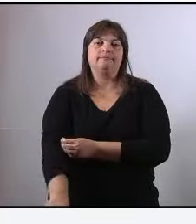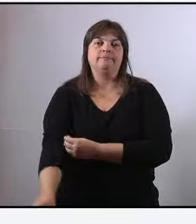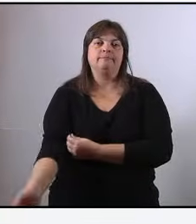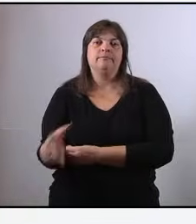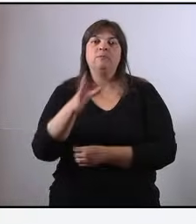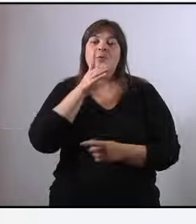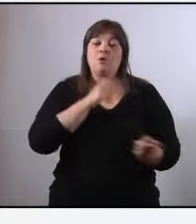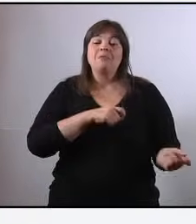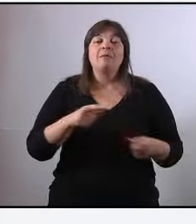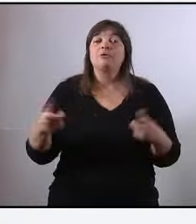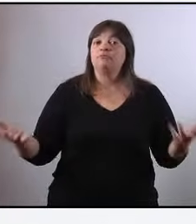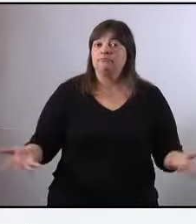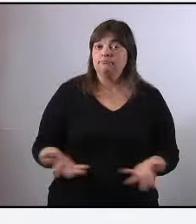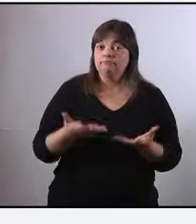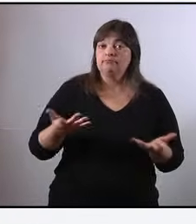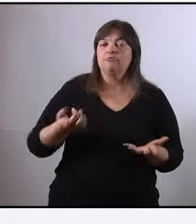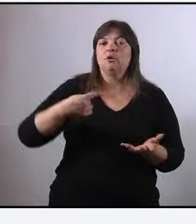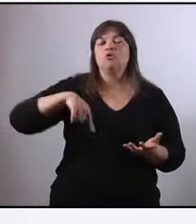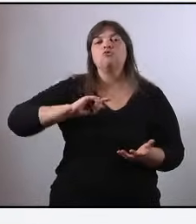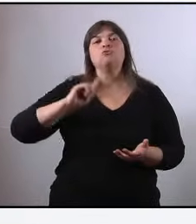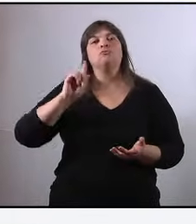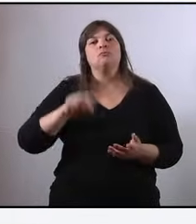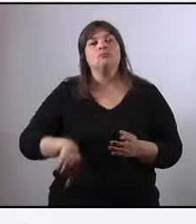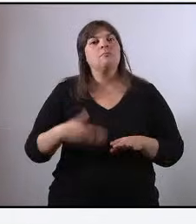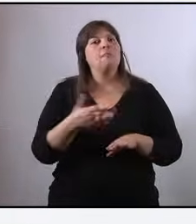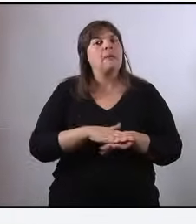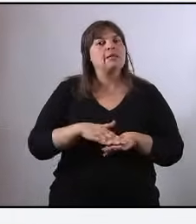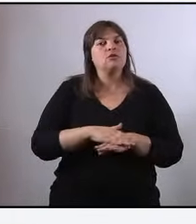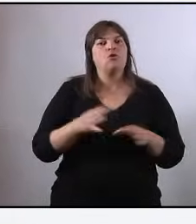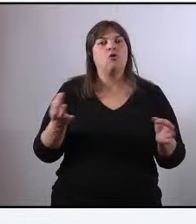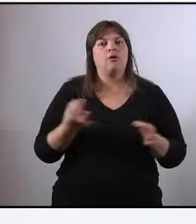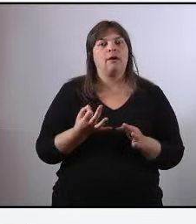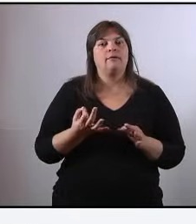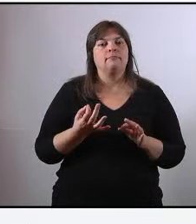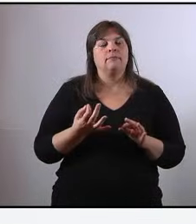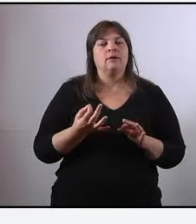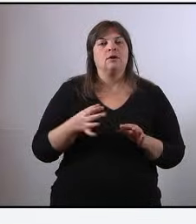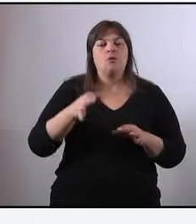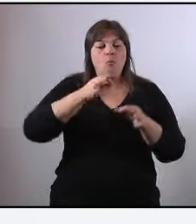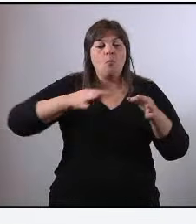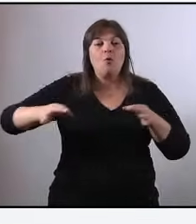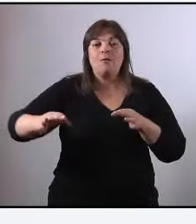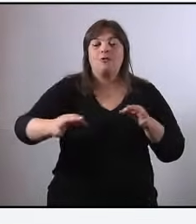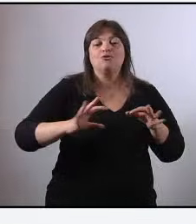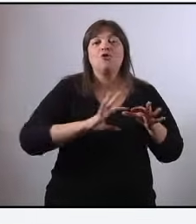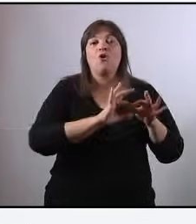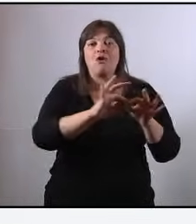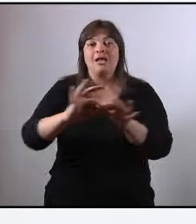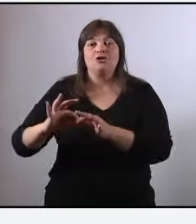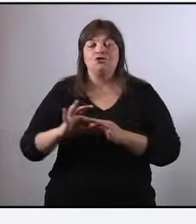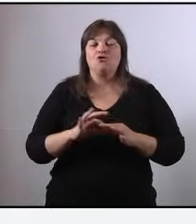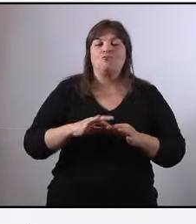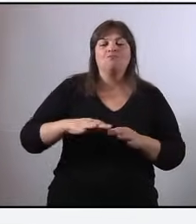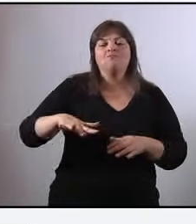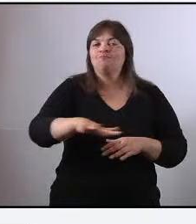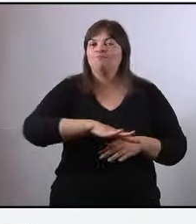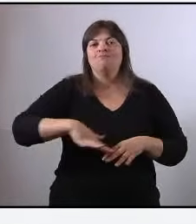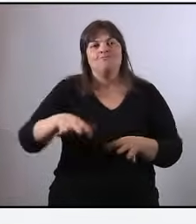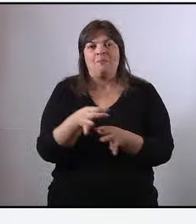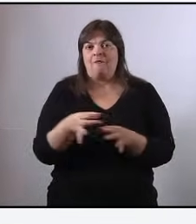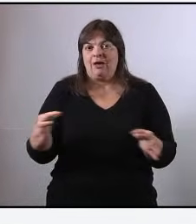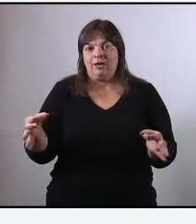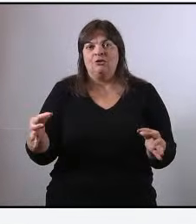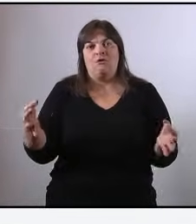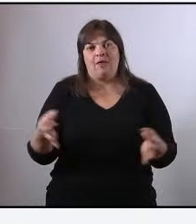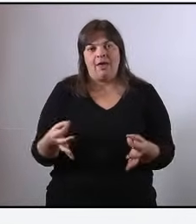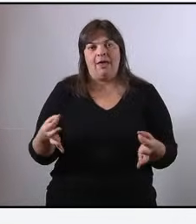esos desplazamientos también es fundamental que las conexiones entre localidades se encuentren en un buen estado. En